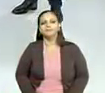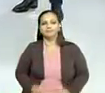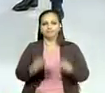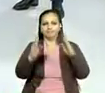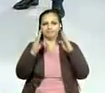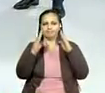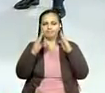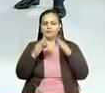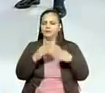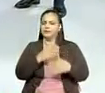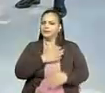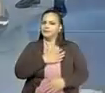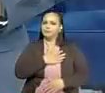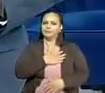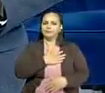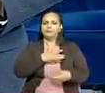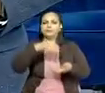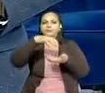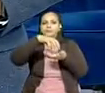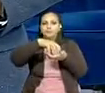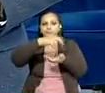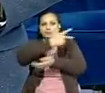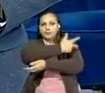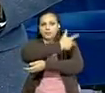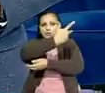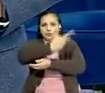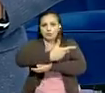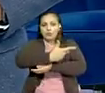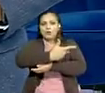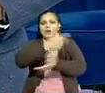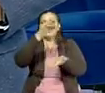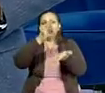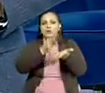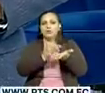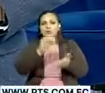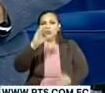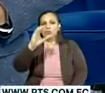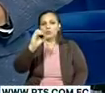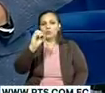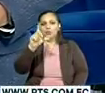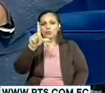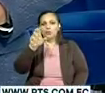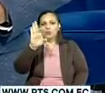Atención con esta lamentable noticia. Una mujer y su hijo murieron en un